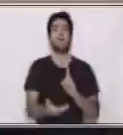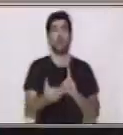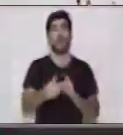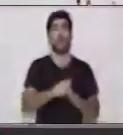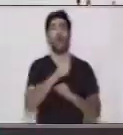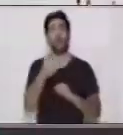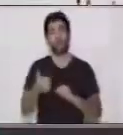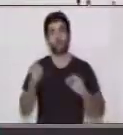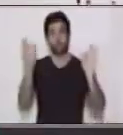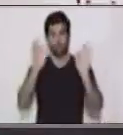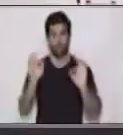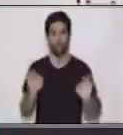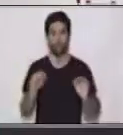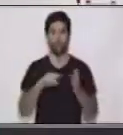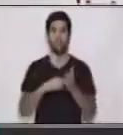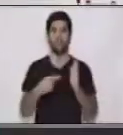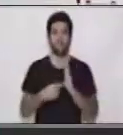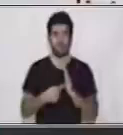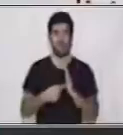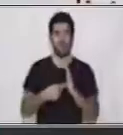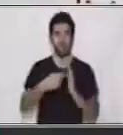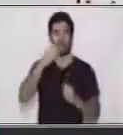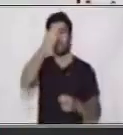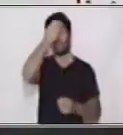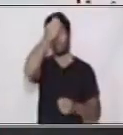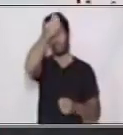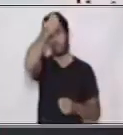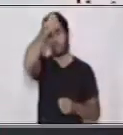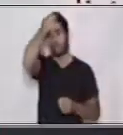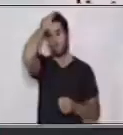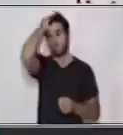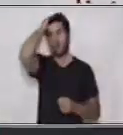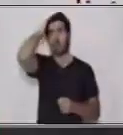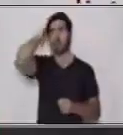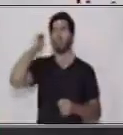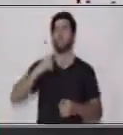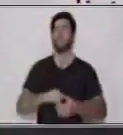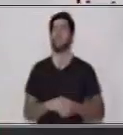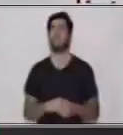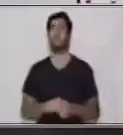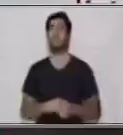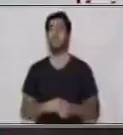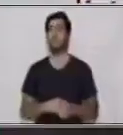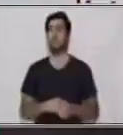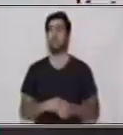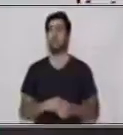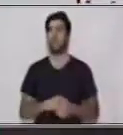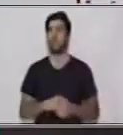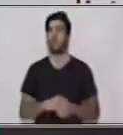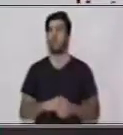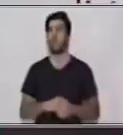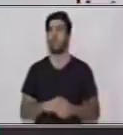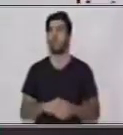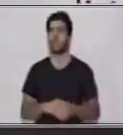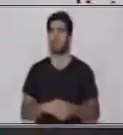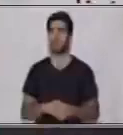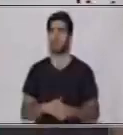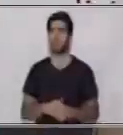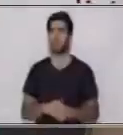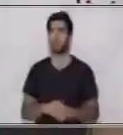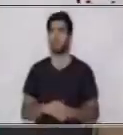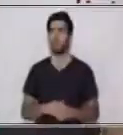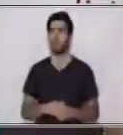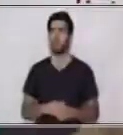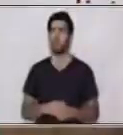y que nos transmiten información acerca de la realidad. Vamos a ver entonces la primera figura de